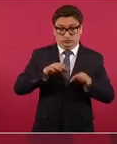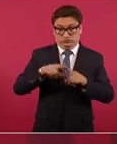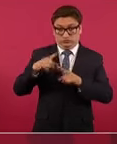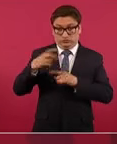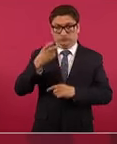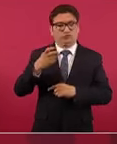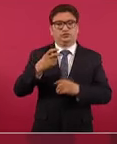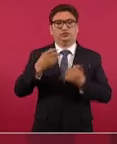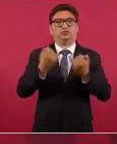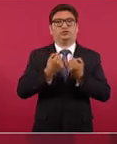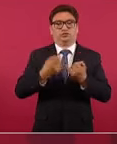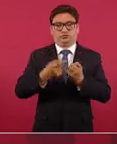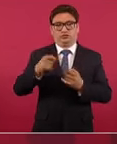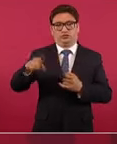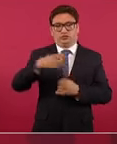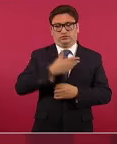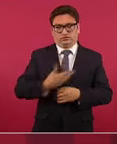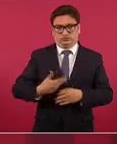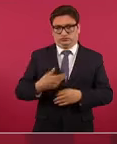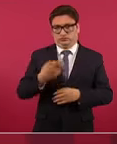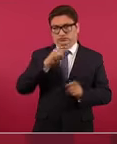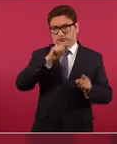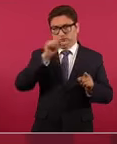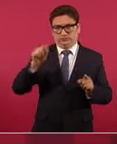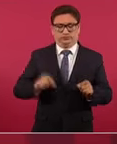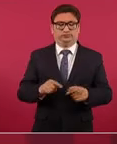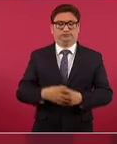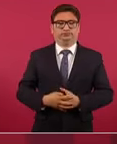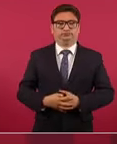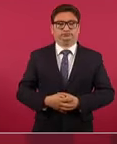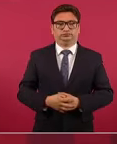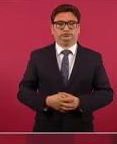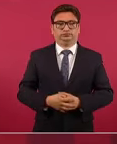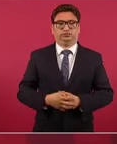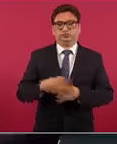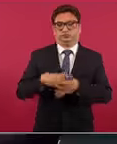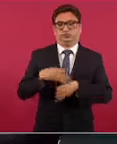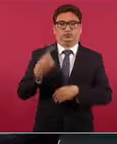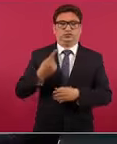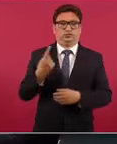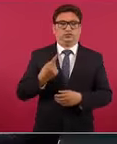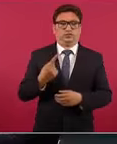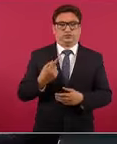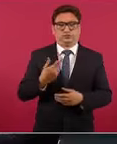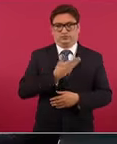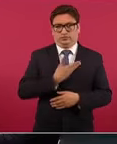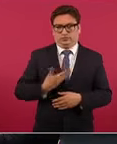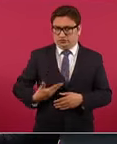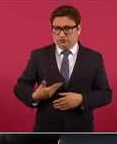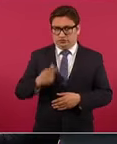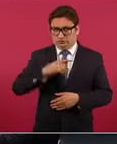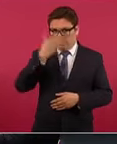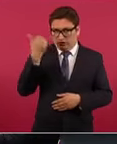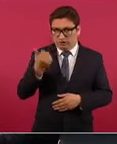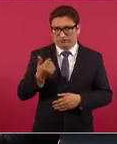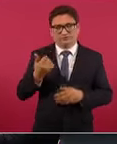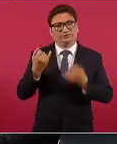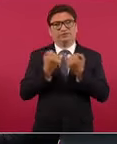empezando por los presidentes porque unimos lo que el presidente no sabía